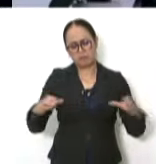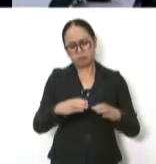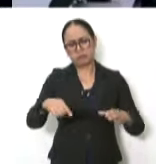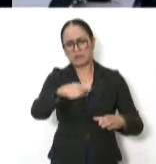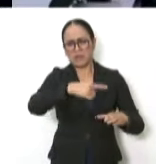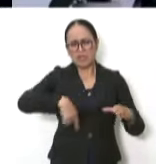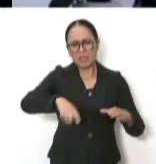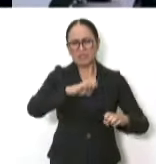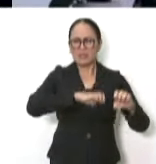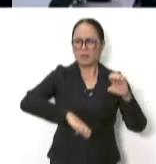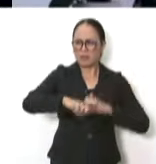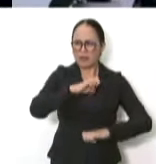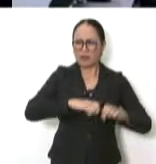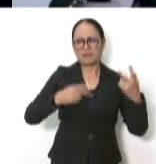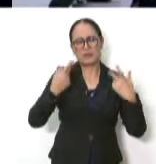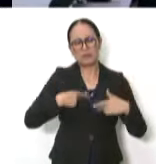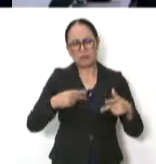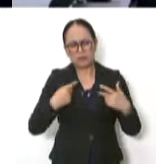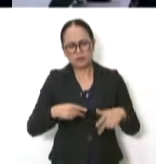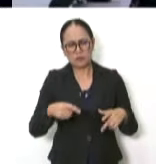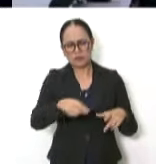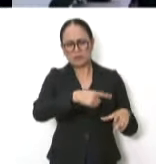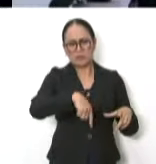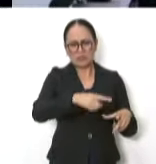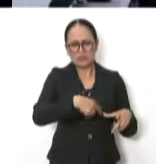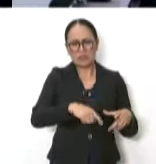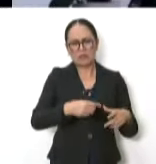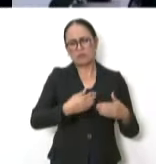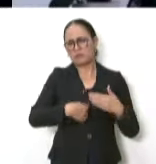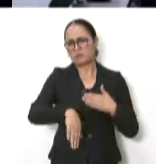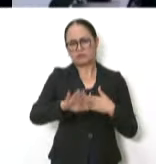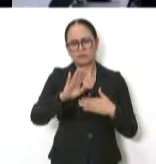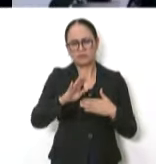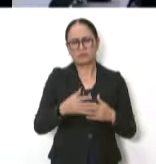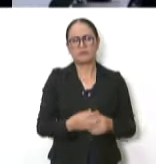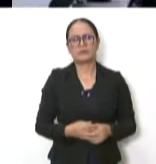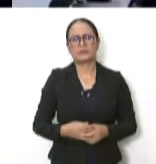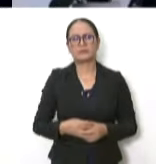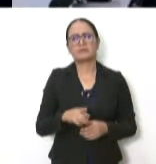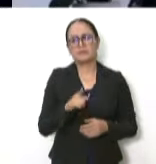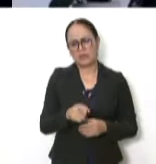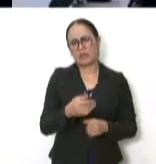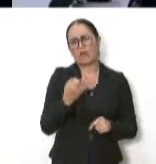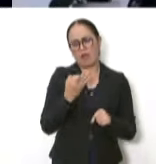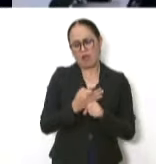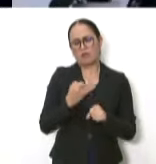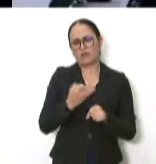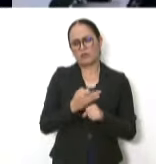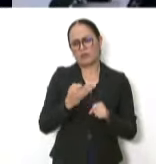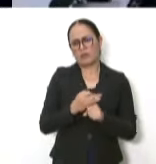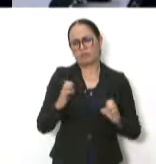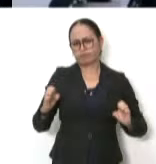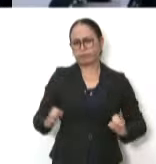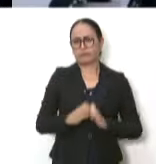que son los que sostienen, según el decreto de emergencia sanitaria, actividad